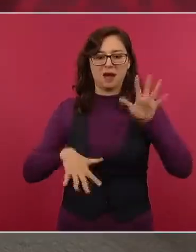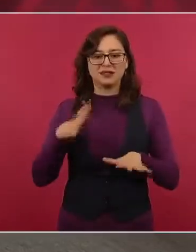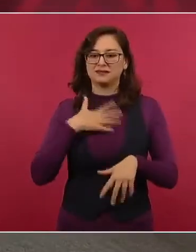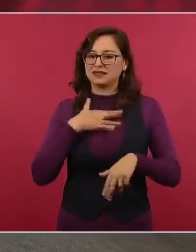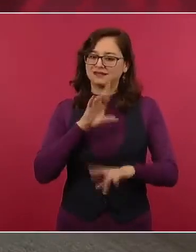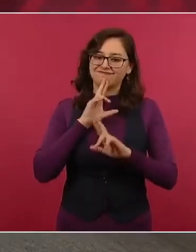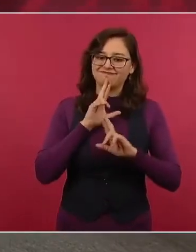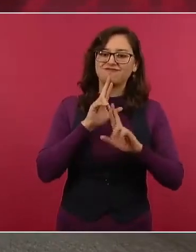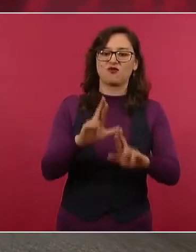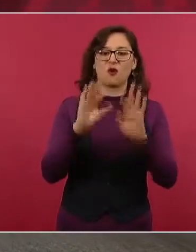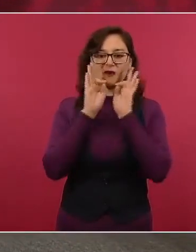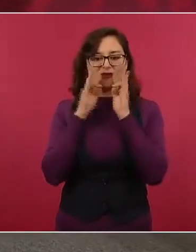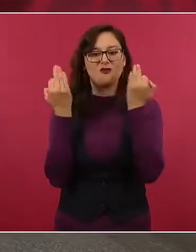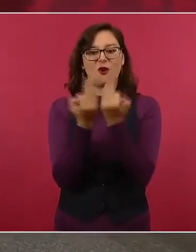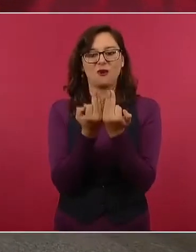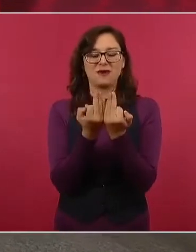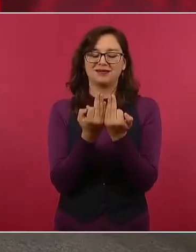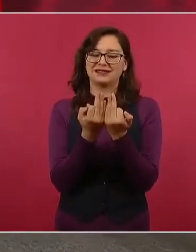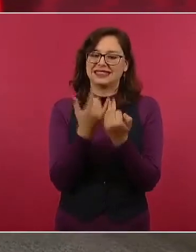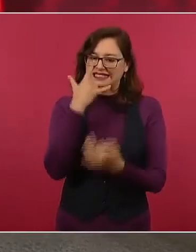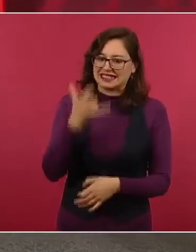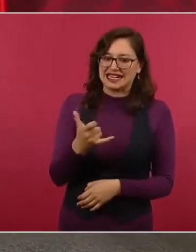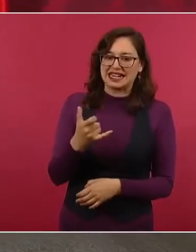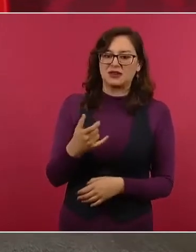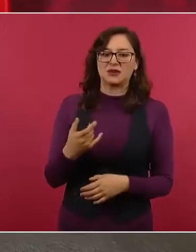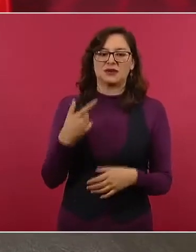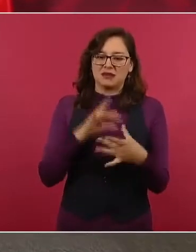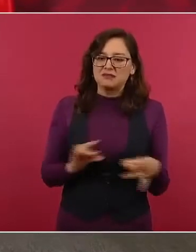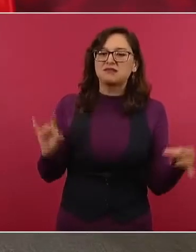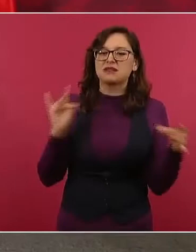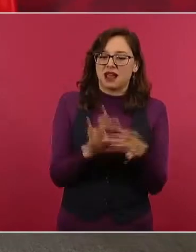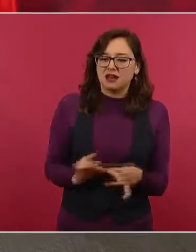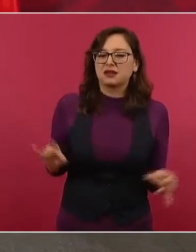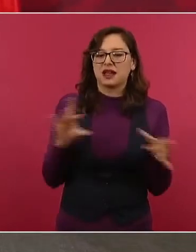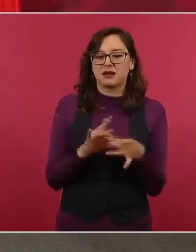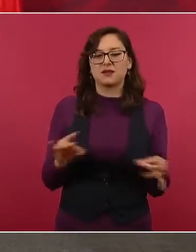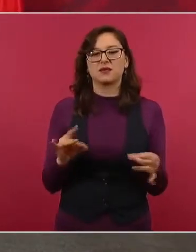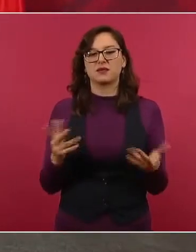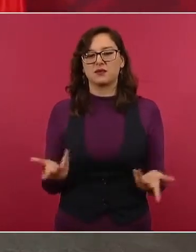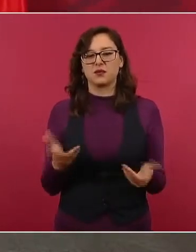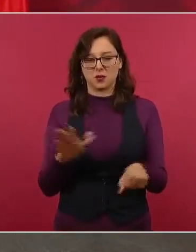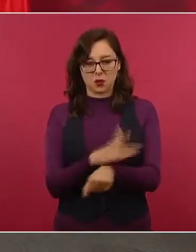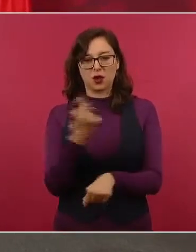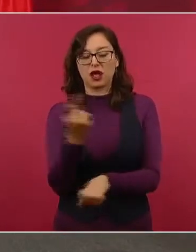pero si lo hago con mucha sutileza, no se entiende.